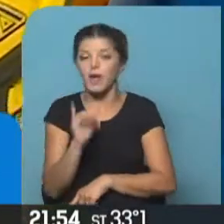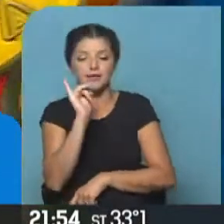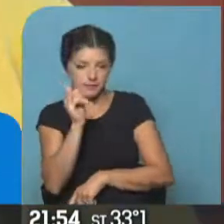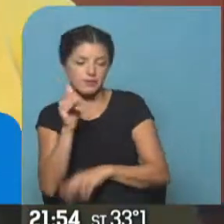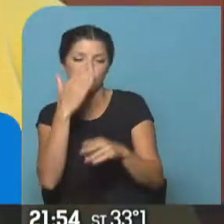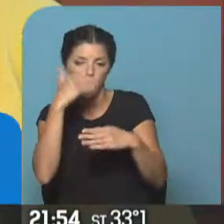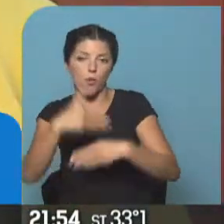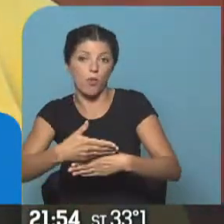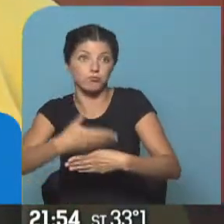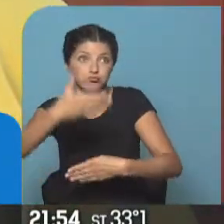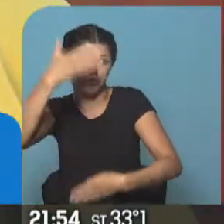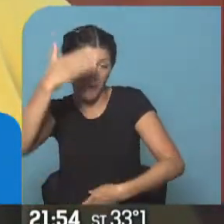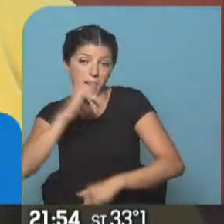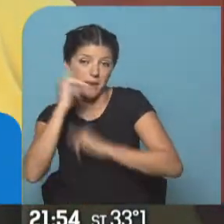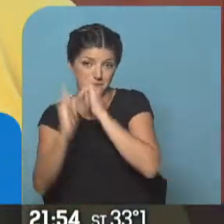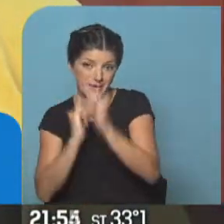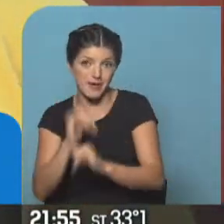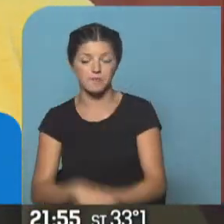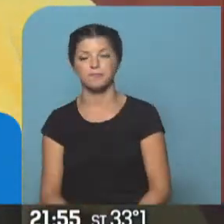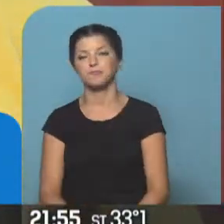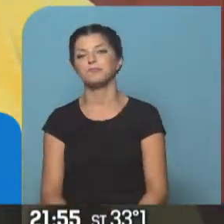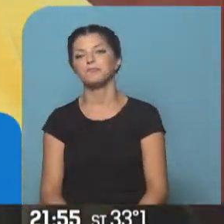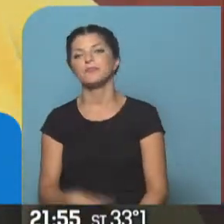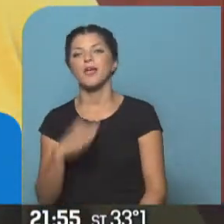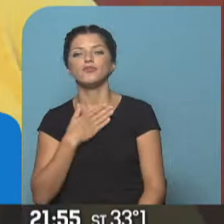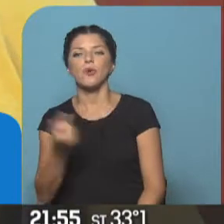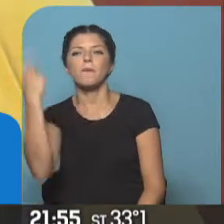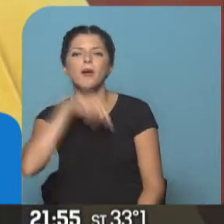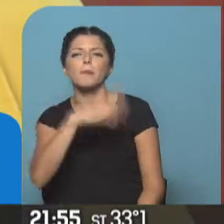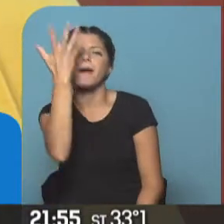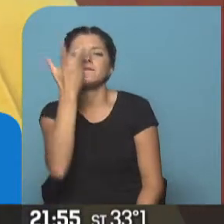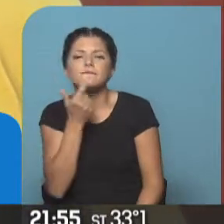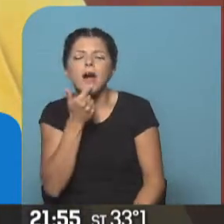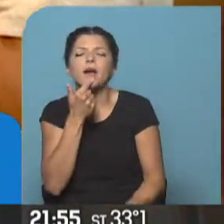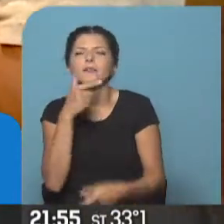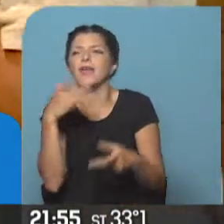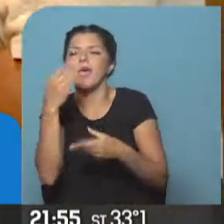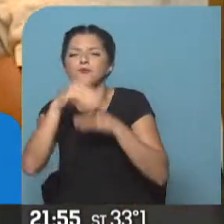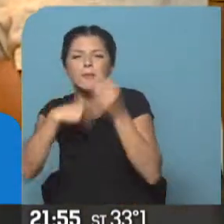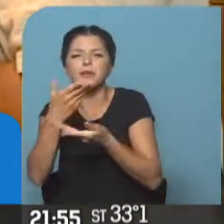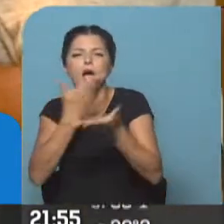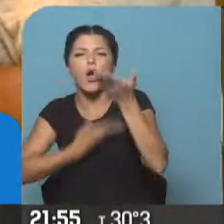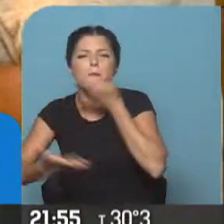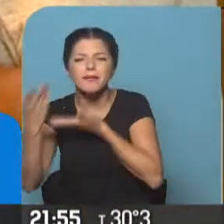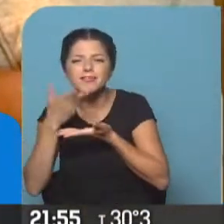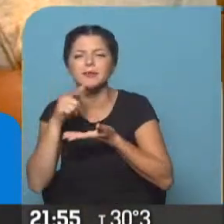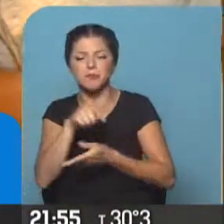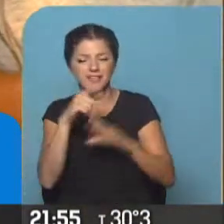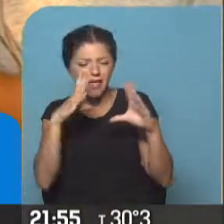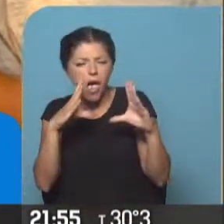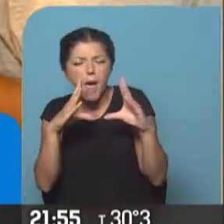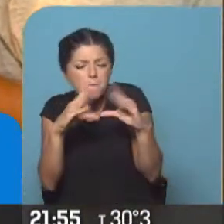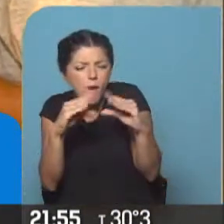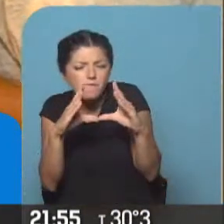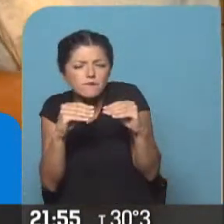dirán. Y vengo porque sí, es lindo compartirlo en familia y es rico porque no es seco, es esponjoso y me